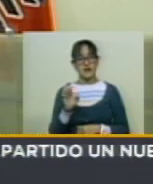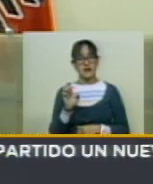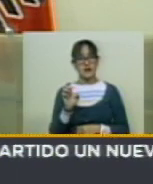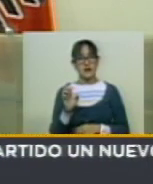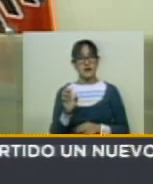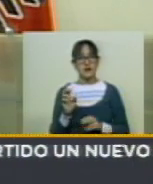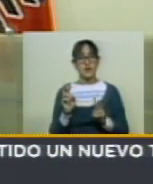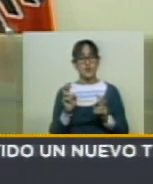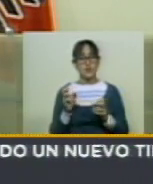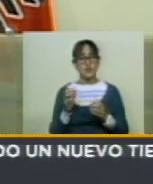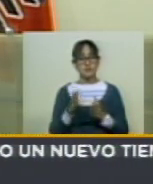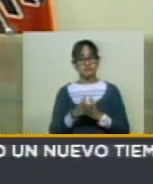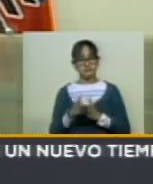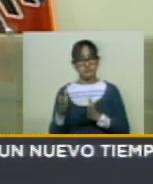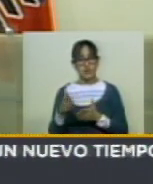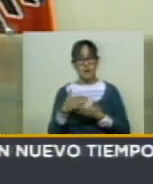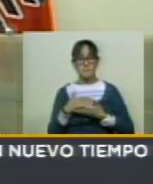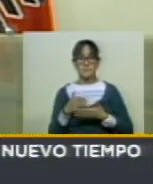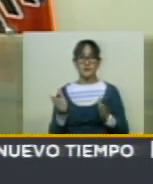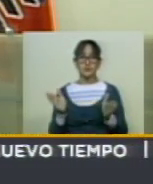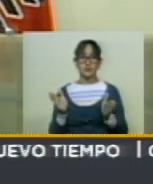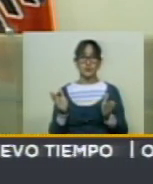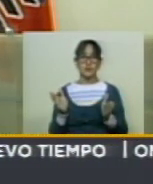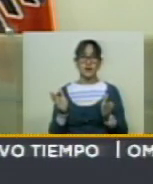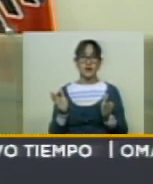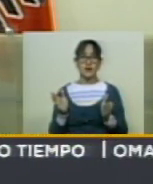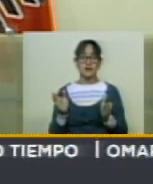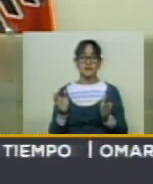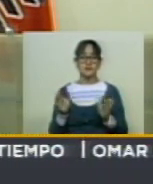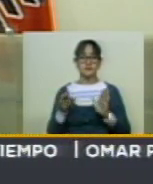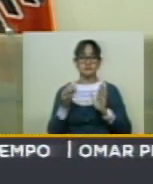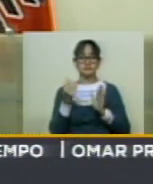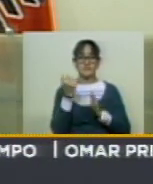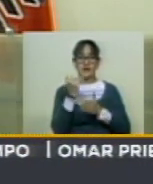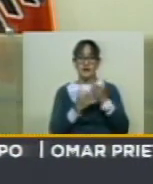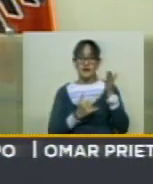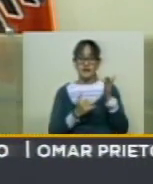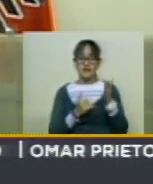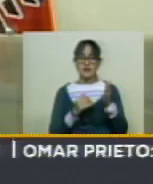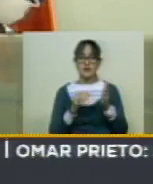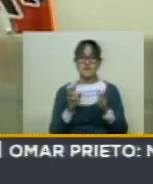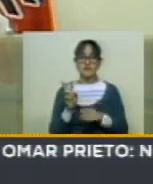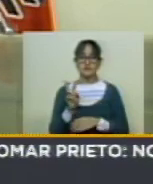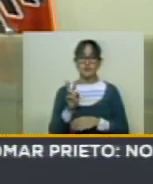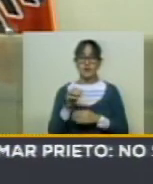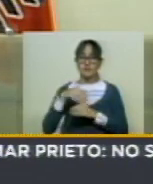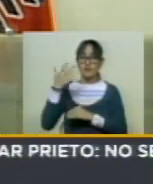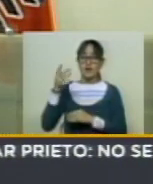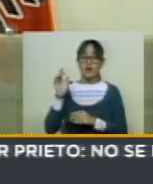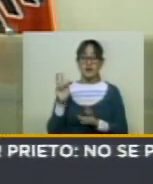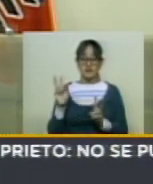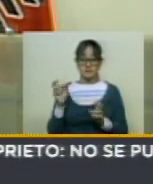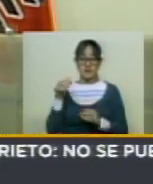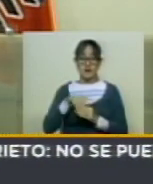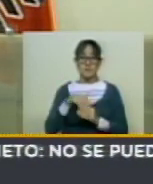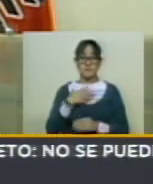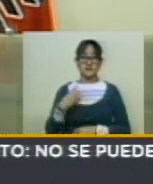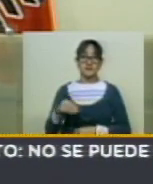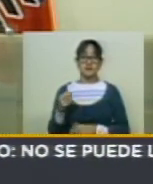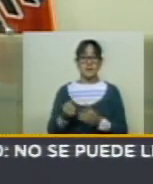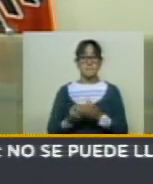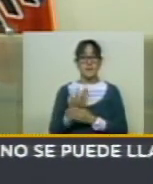nuevo plazo de apertura del registro electoral en Venezuela y en el exterior para los efectos de la elección presidencial de